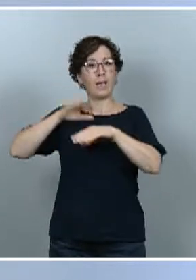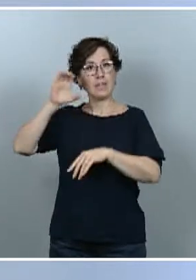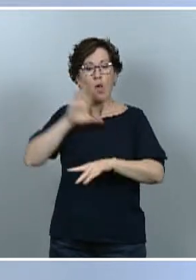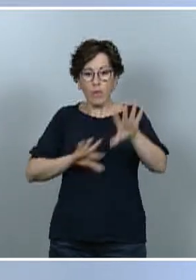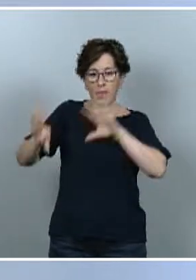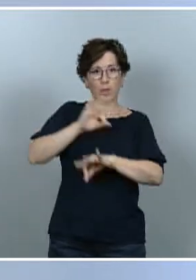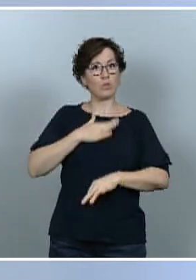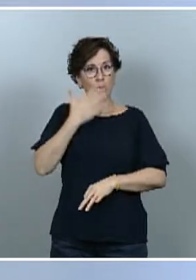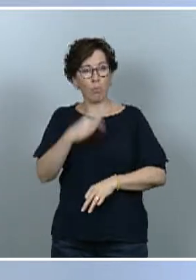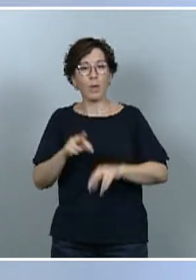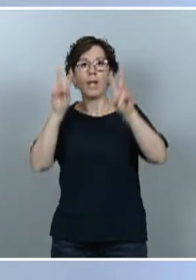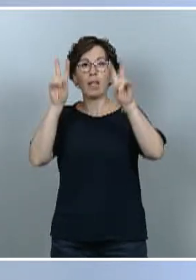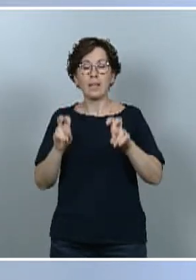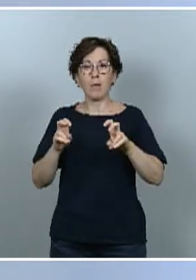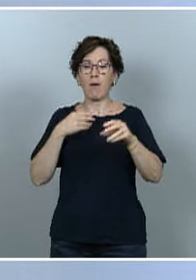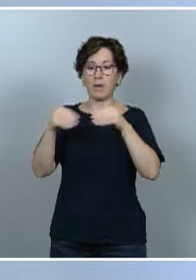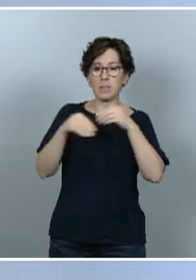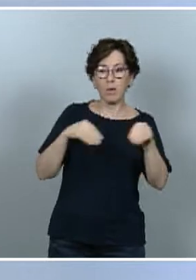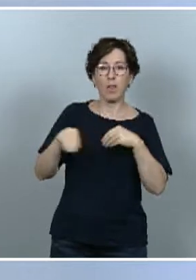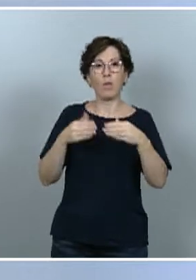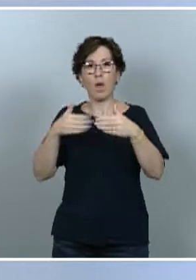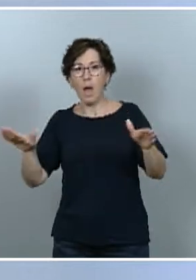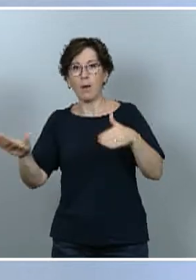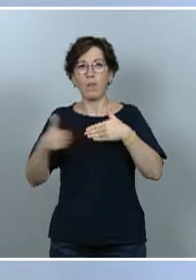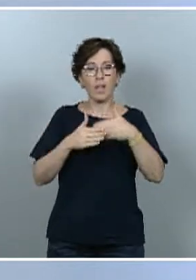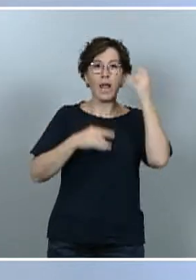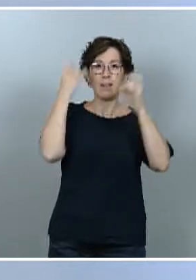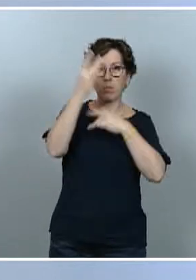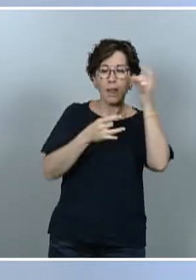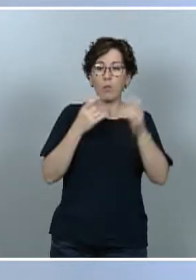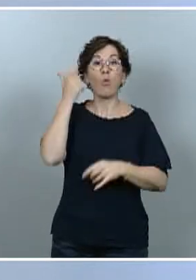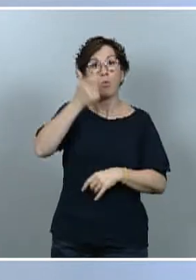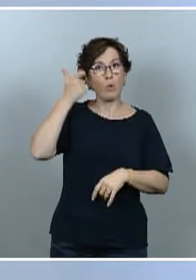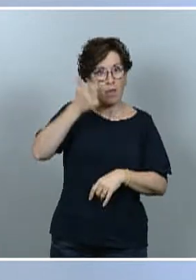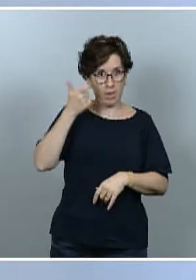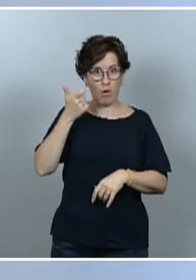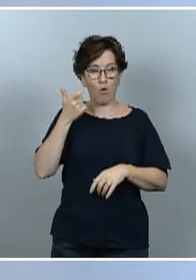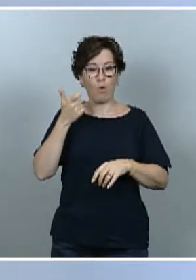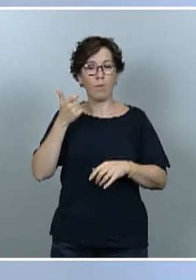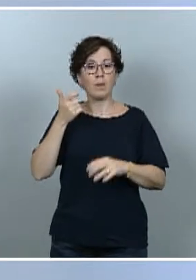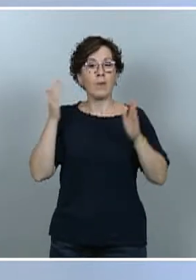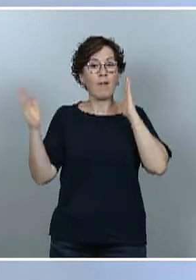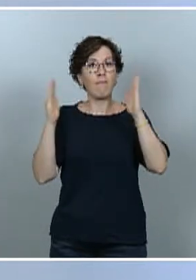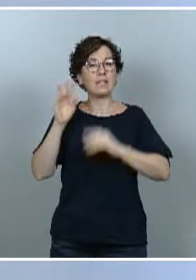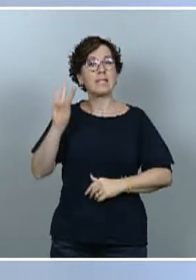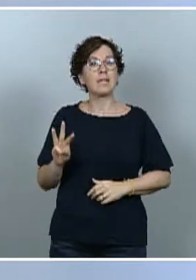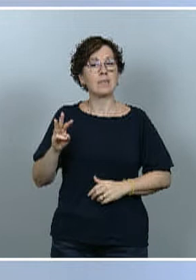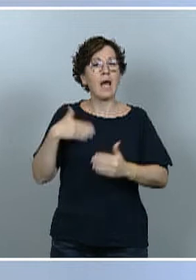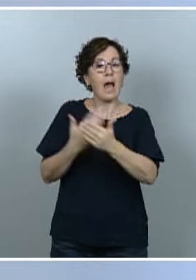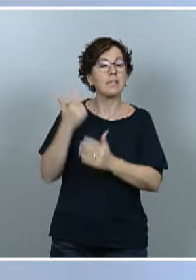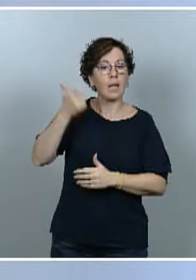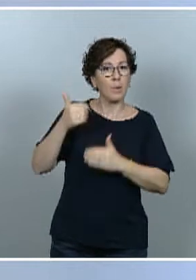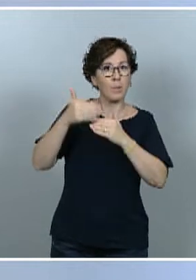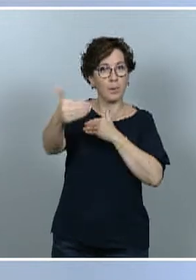actividades, restricciones, flexibilizaciones, incluso duración de la permanencia en la fase 3 y, por tanto, solicitud de pase